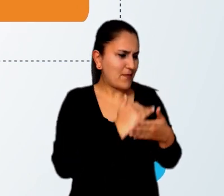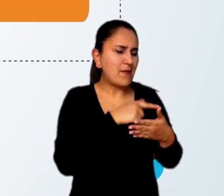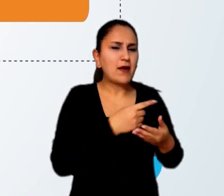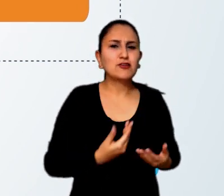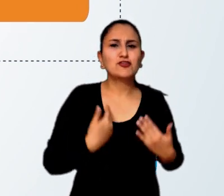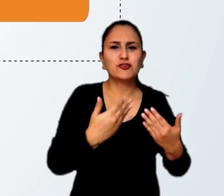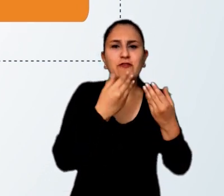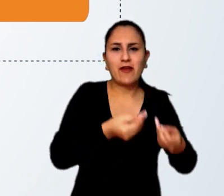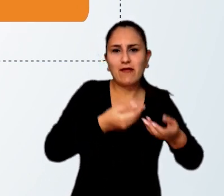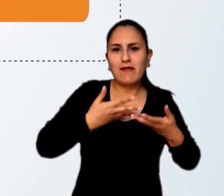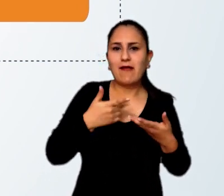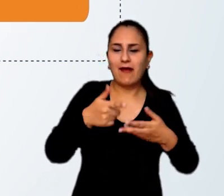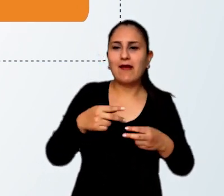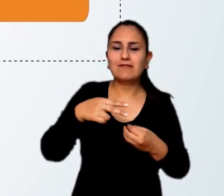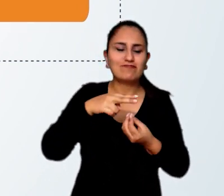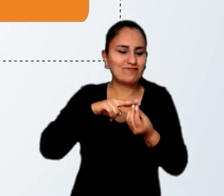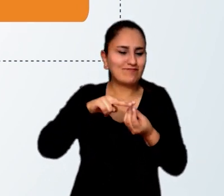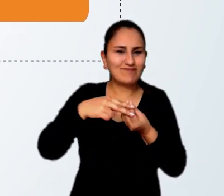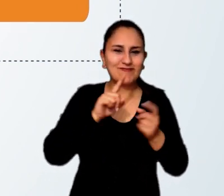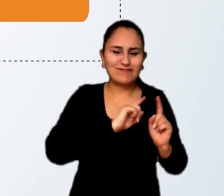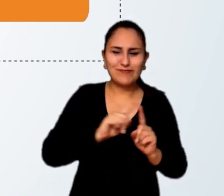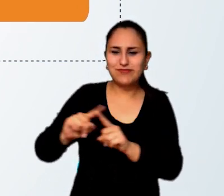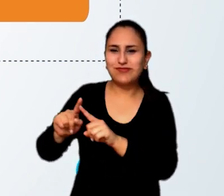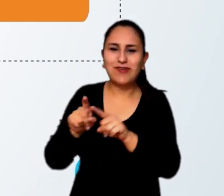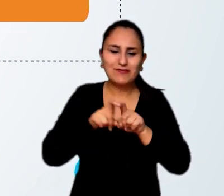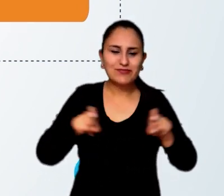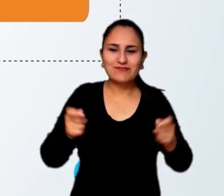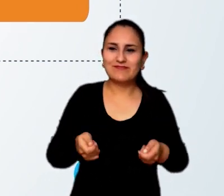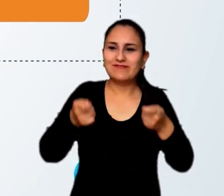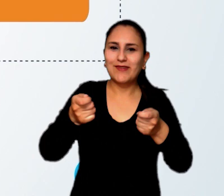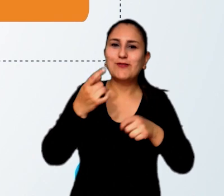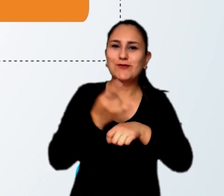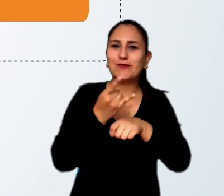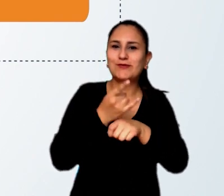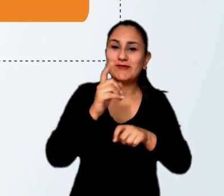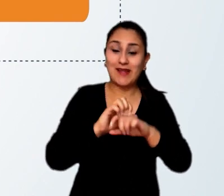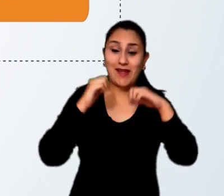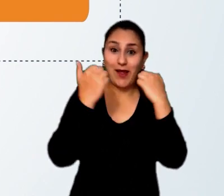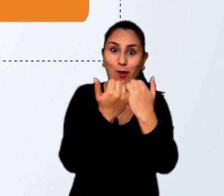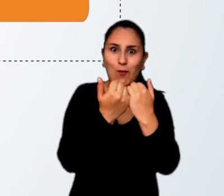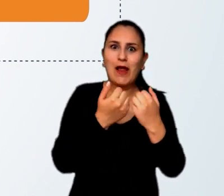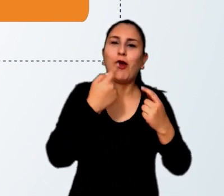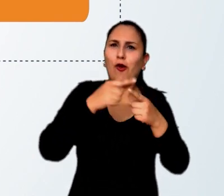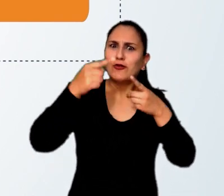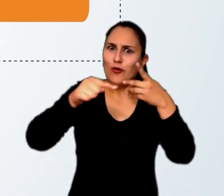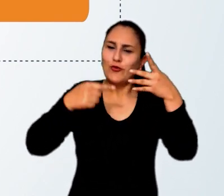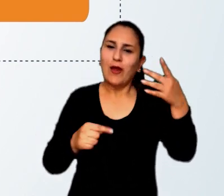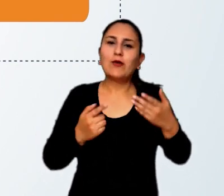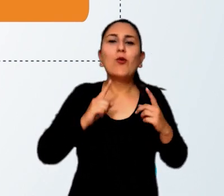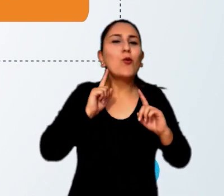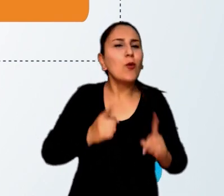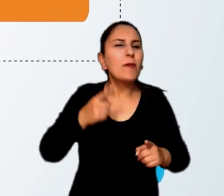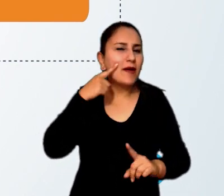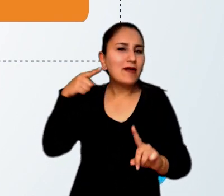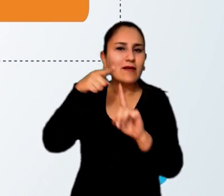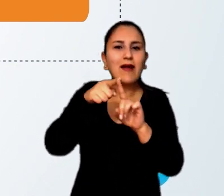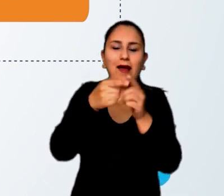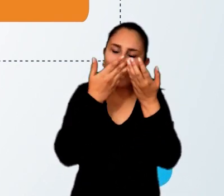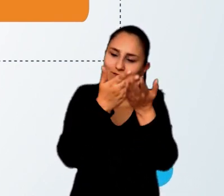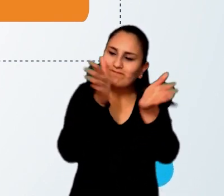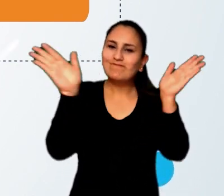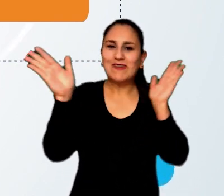diversificación de las herramientas de valoración utilizadas en el aula de clase dado que su finalidad es ampliar las